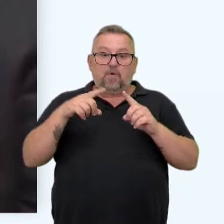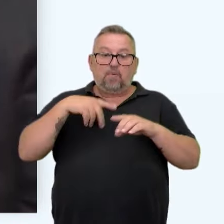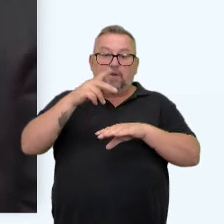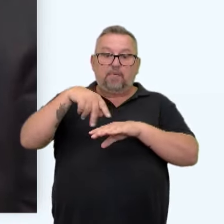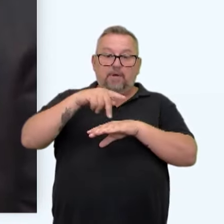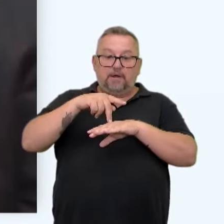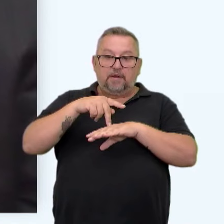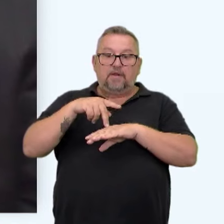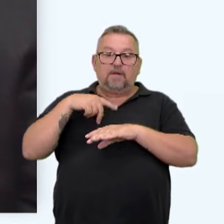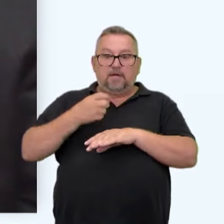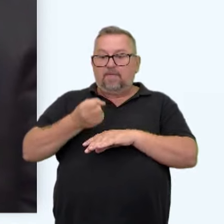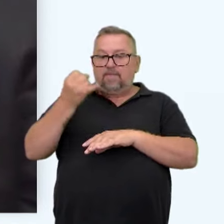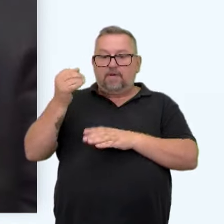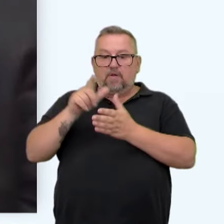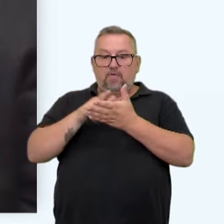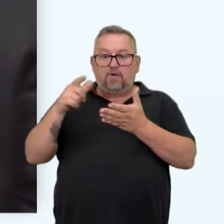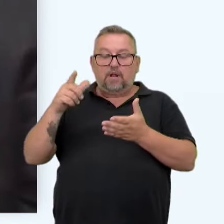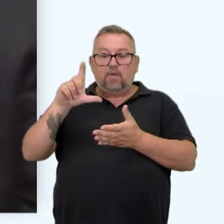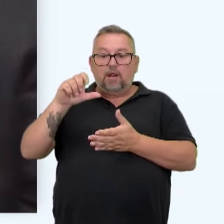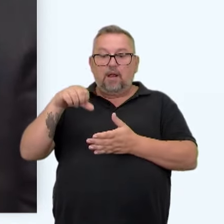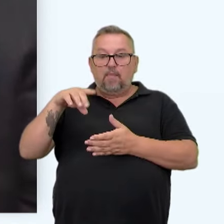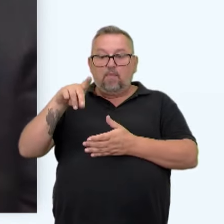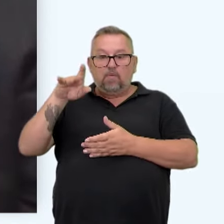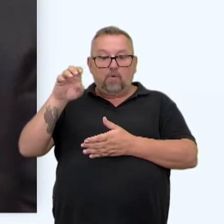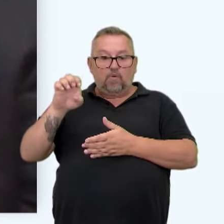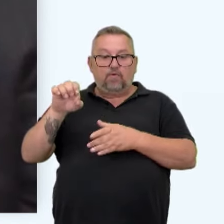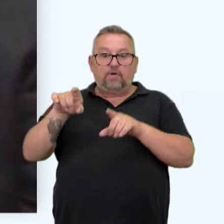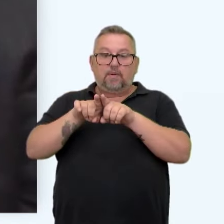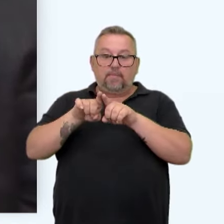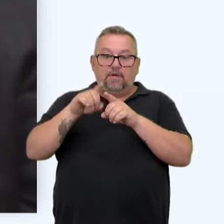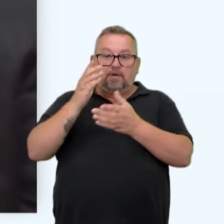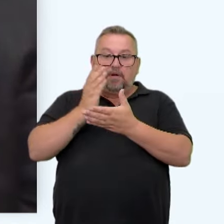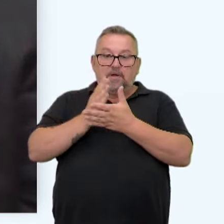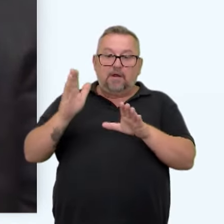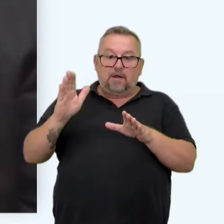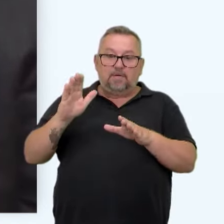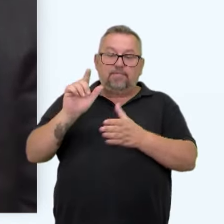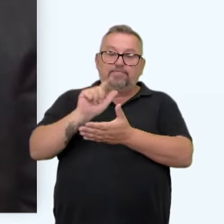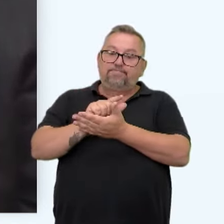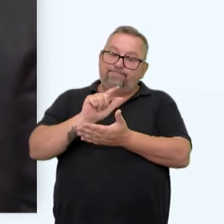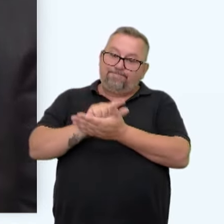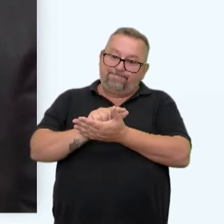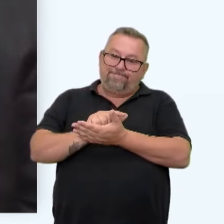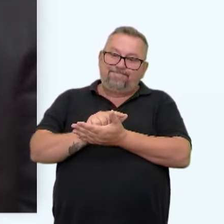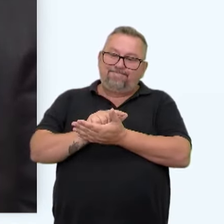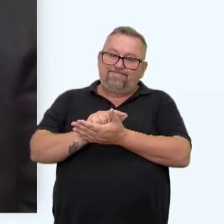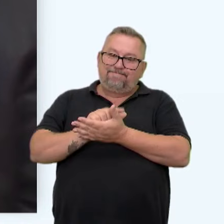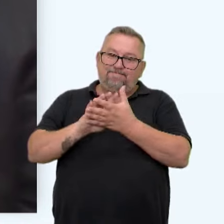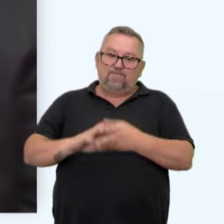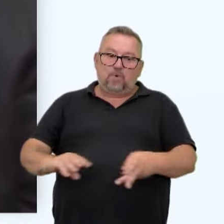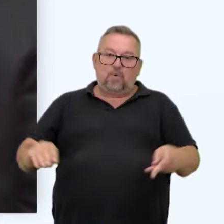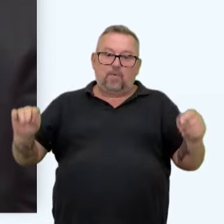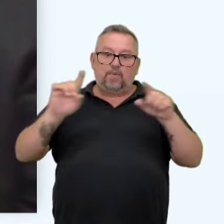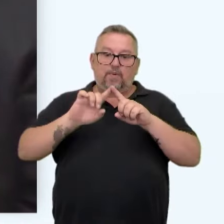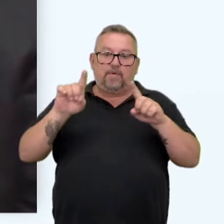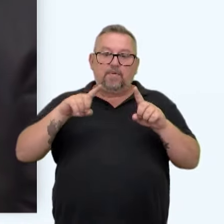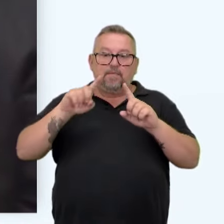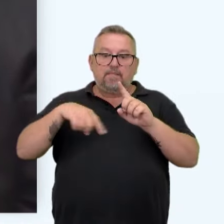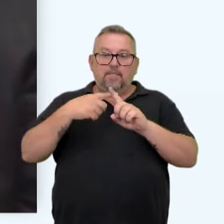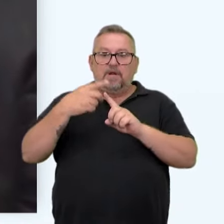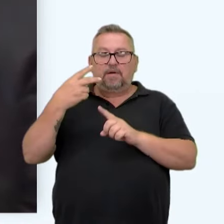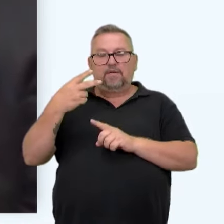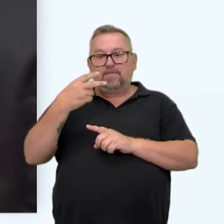York Times, Le Monde, se extingan o no en el soporte papel, durarán bastante tiempo,